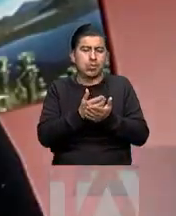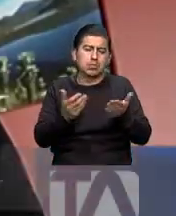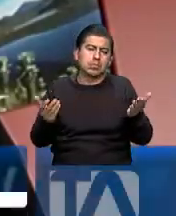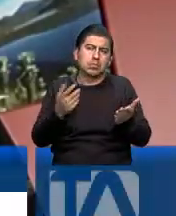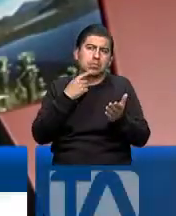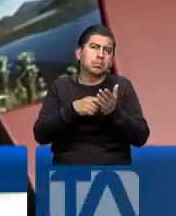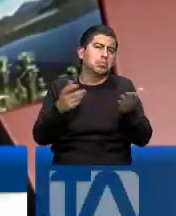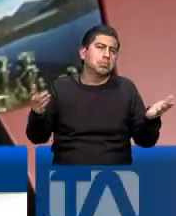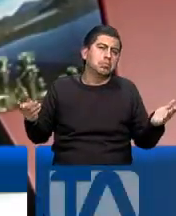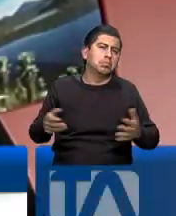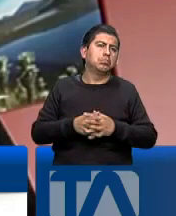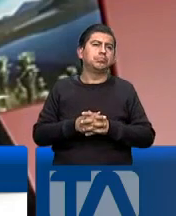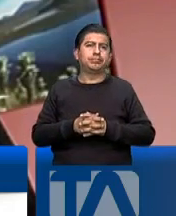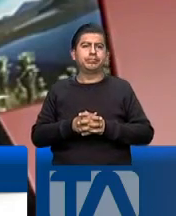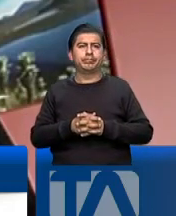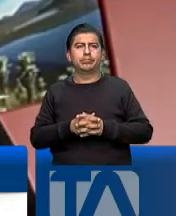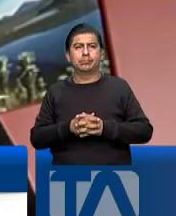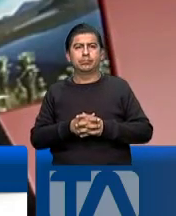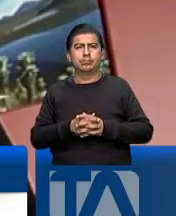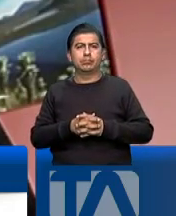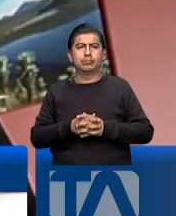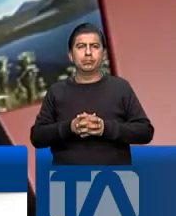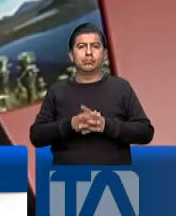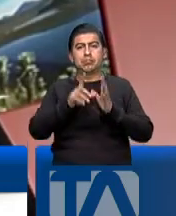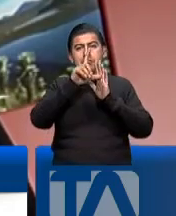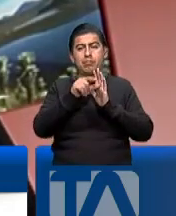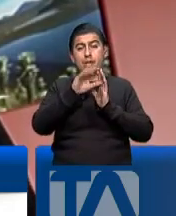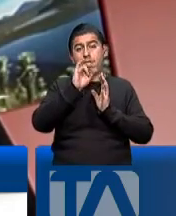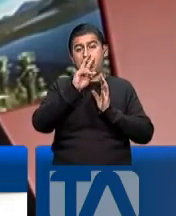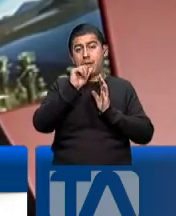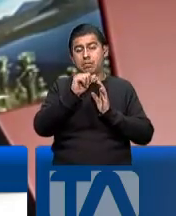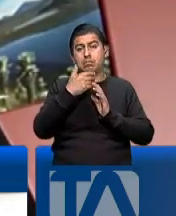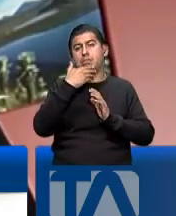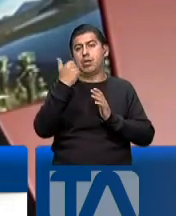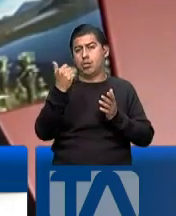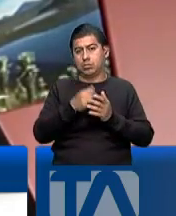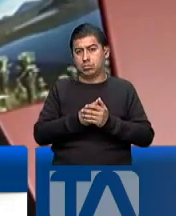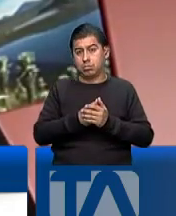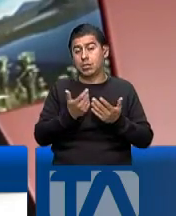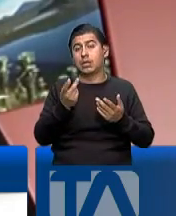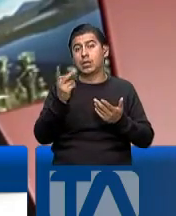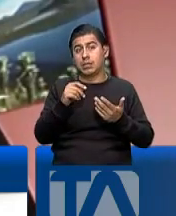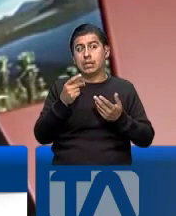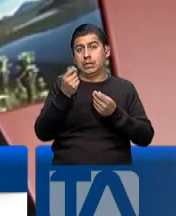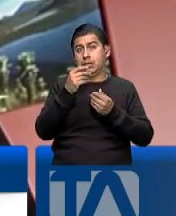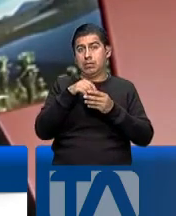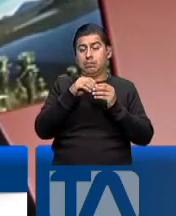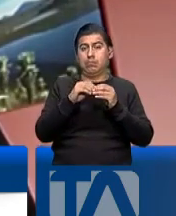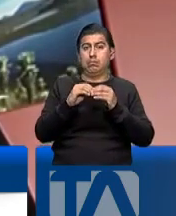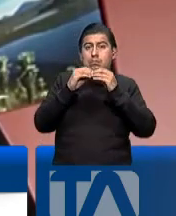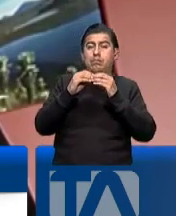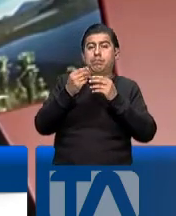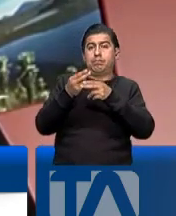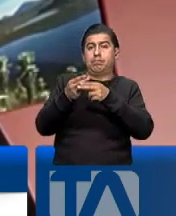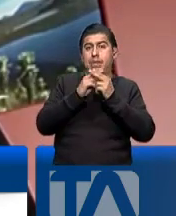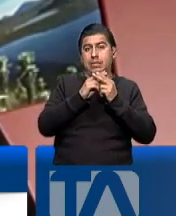ejemplo, la eliminación o la disminución del IVA. También obviamente necesitamos de capitalización a través